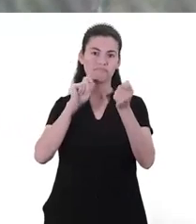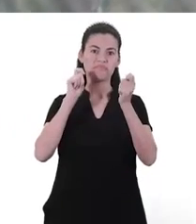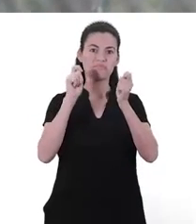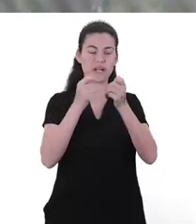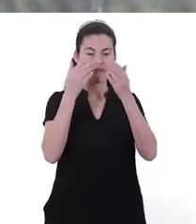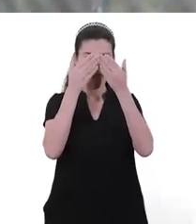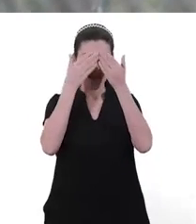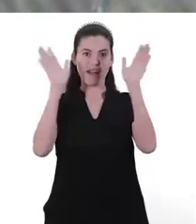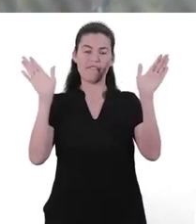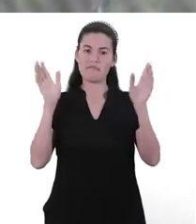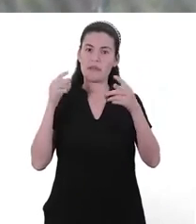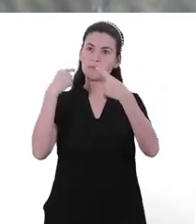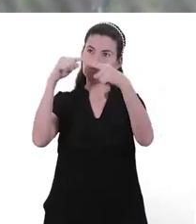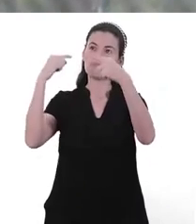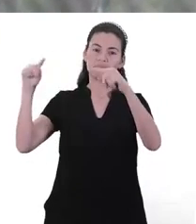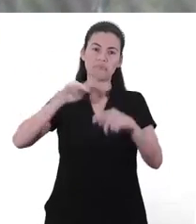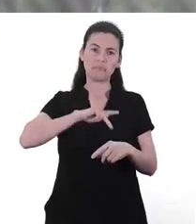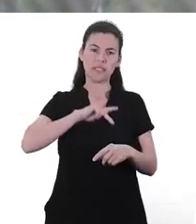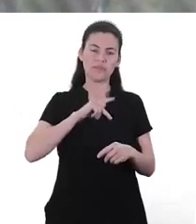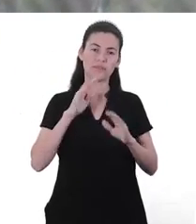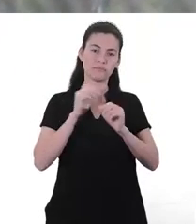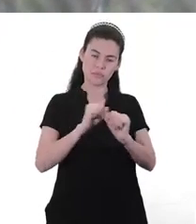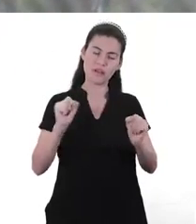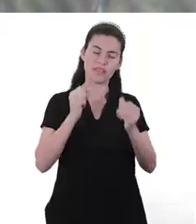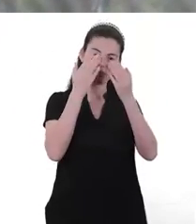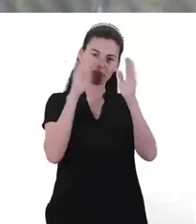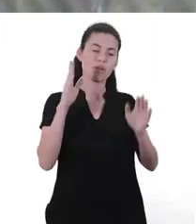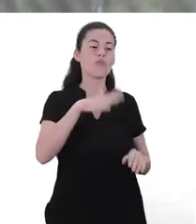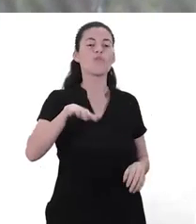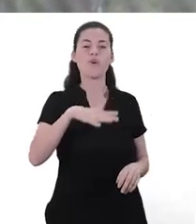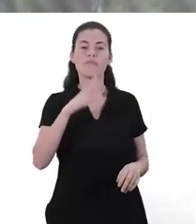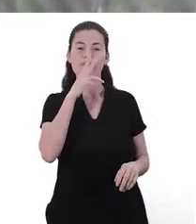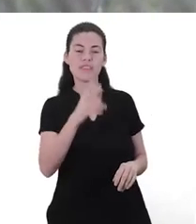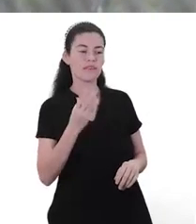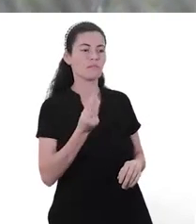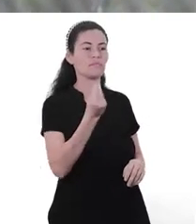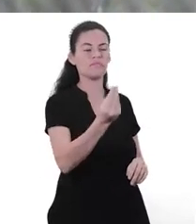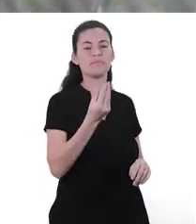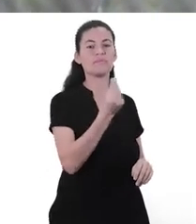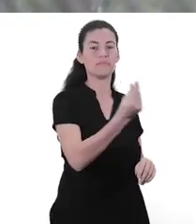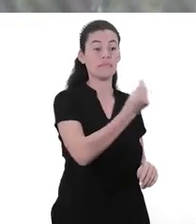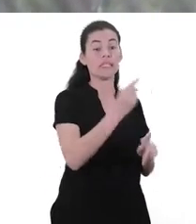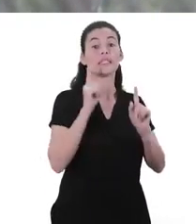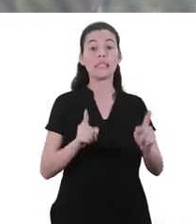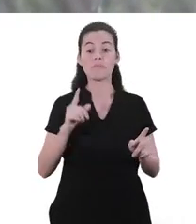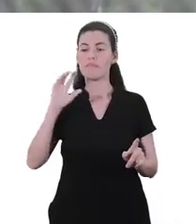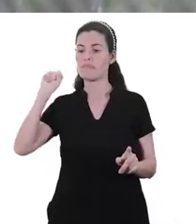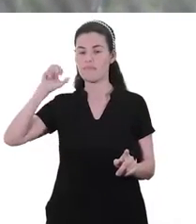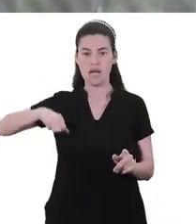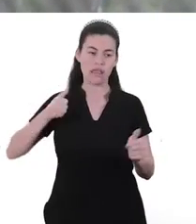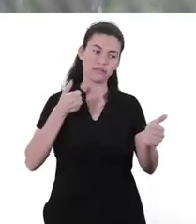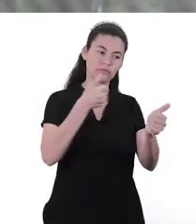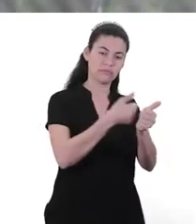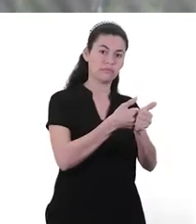abierto en ese sentido. Es importante que los papás puedan identificar dónde creen que tienen esa afinidad. Por sobre todo acompañar. Generalmente hoy